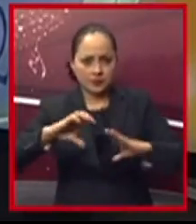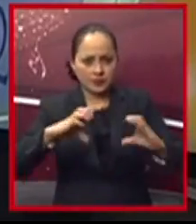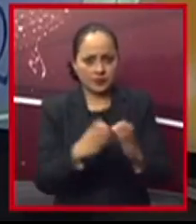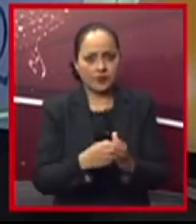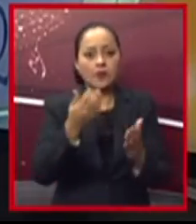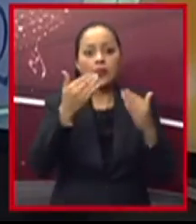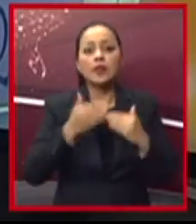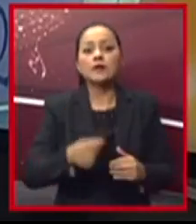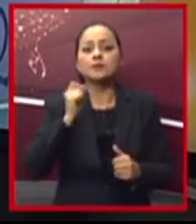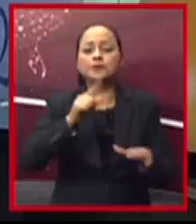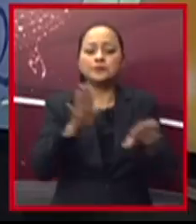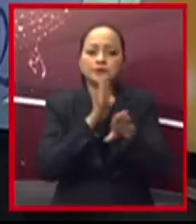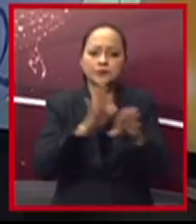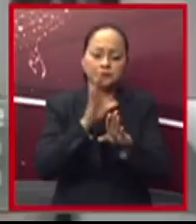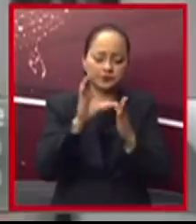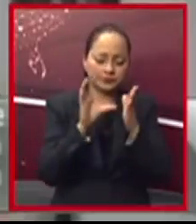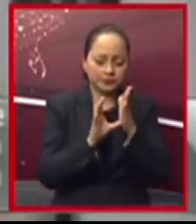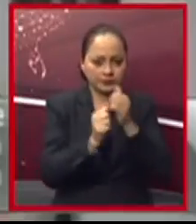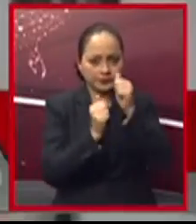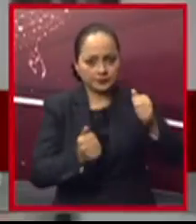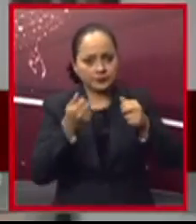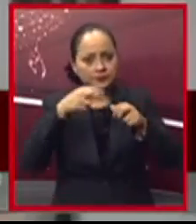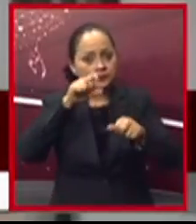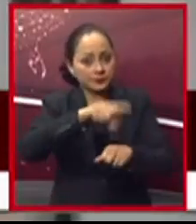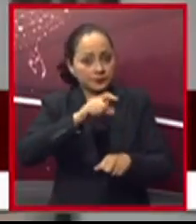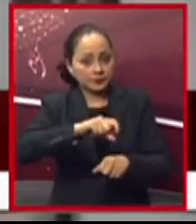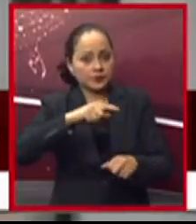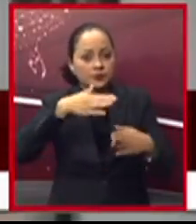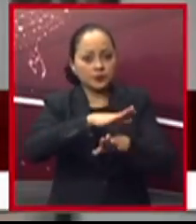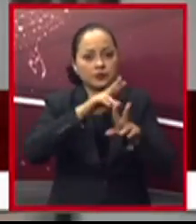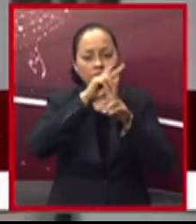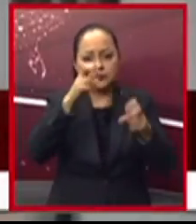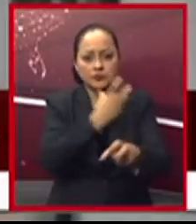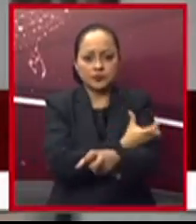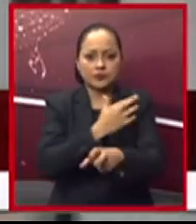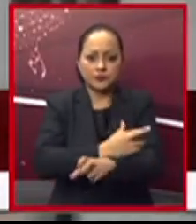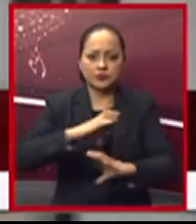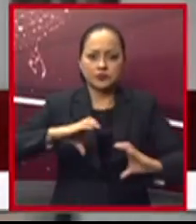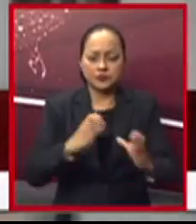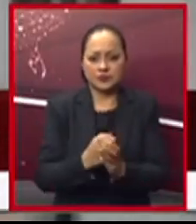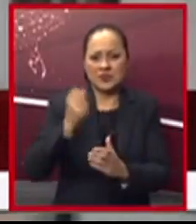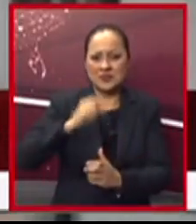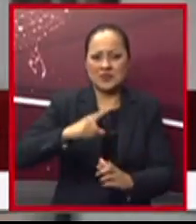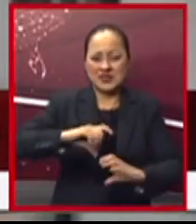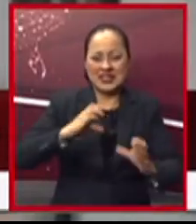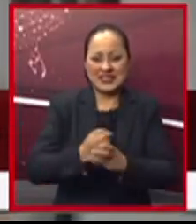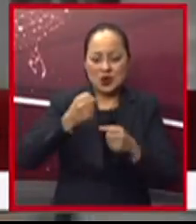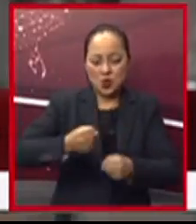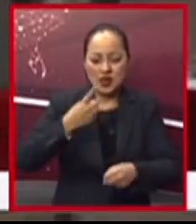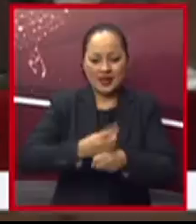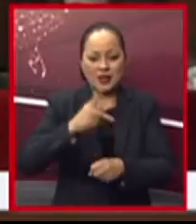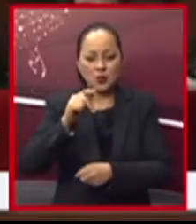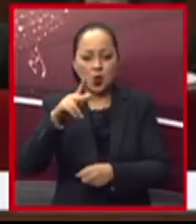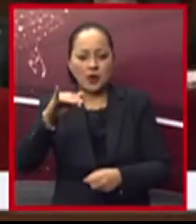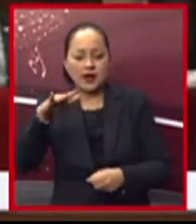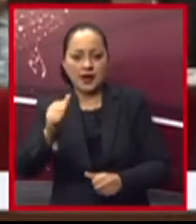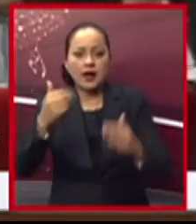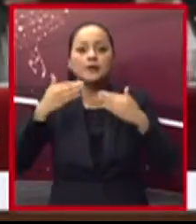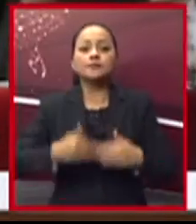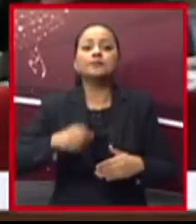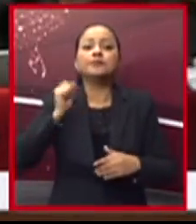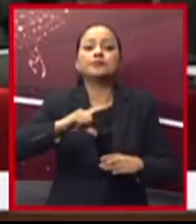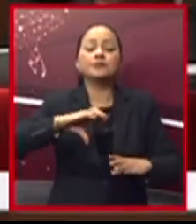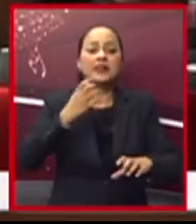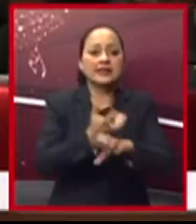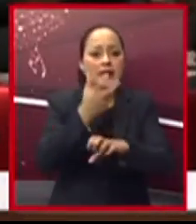corrupción, las modificaciones a la Constitución Política en materia de coordinación y regulación de las fuerzas de seguridad pública de la Federación,